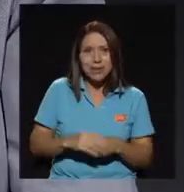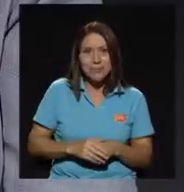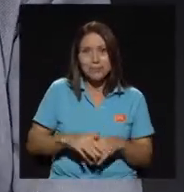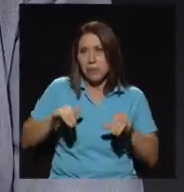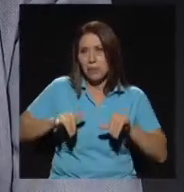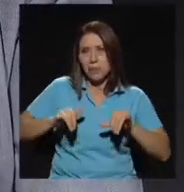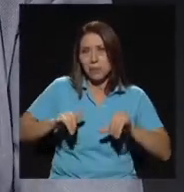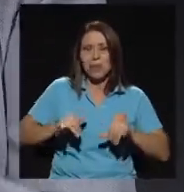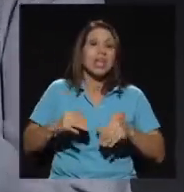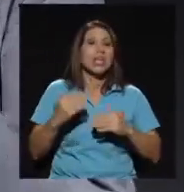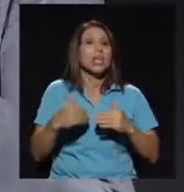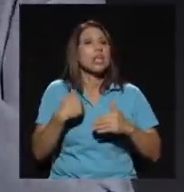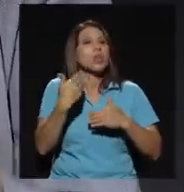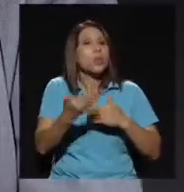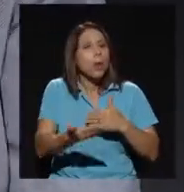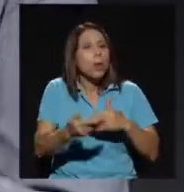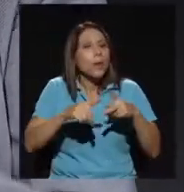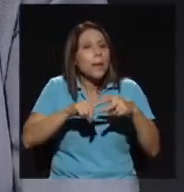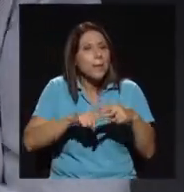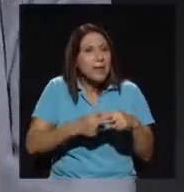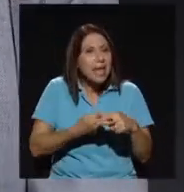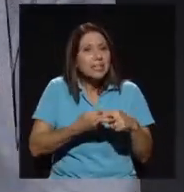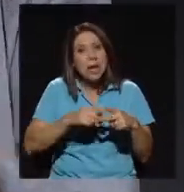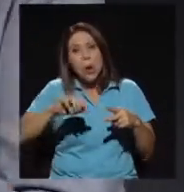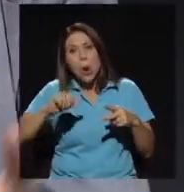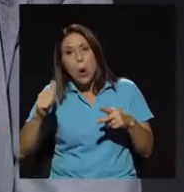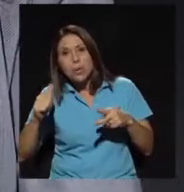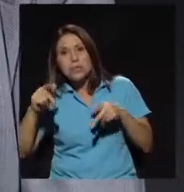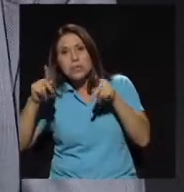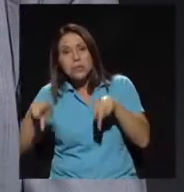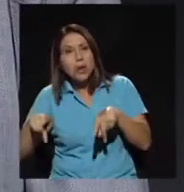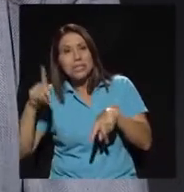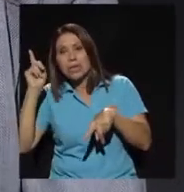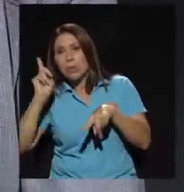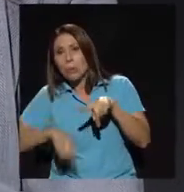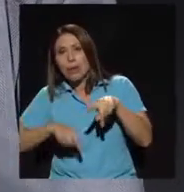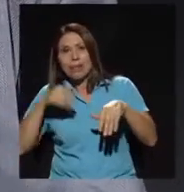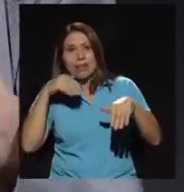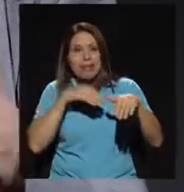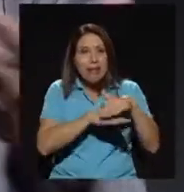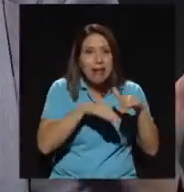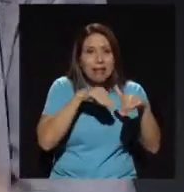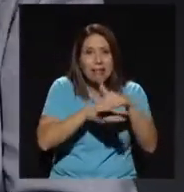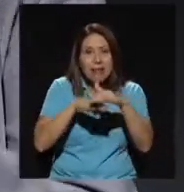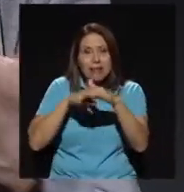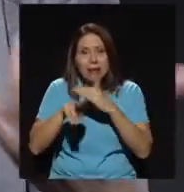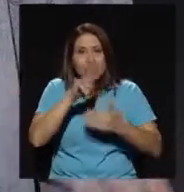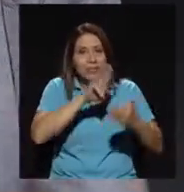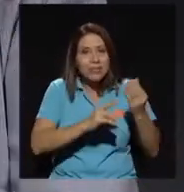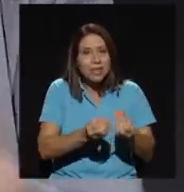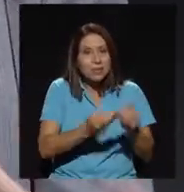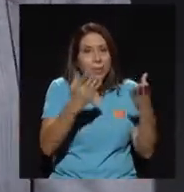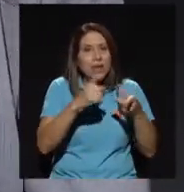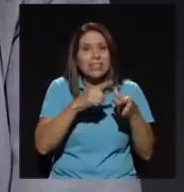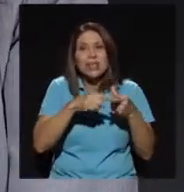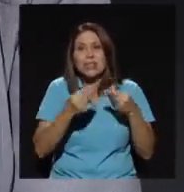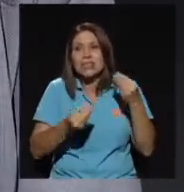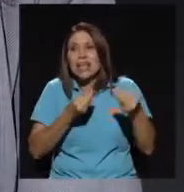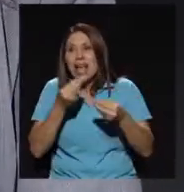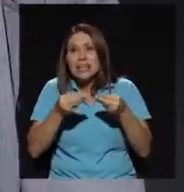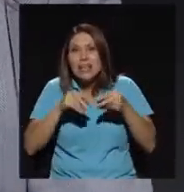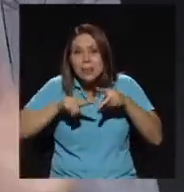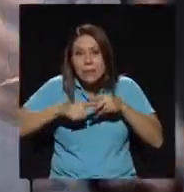como el residuo que va quedando, que no consigue cupos en estas primeras universidades, empieza a derramarse hacia